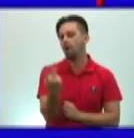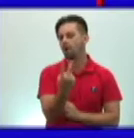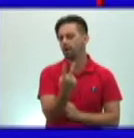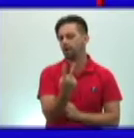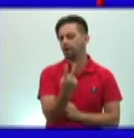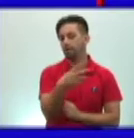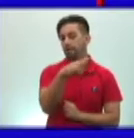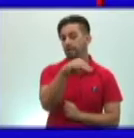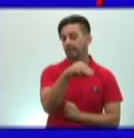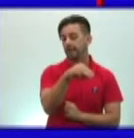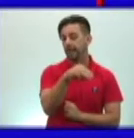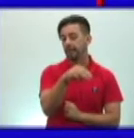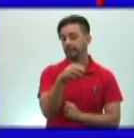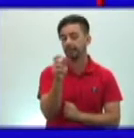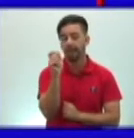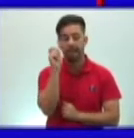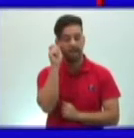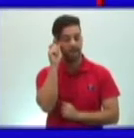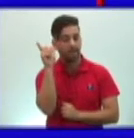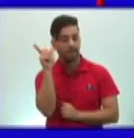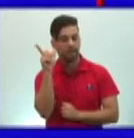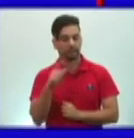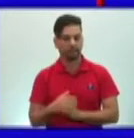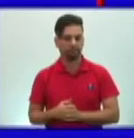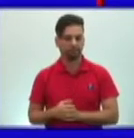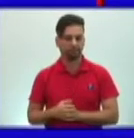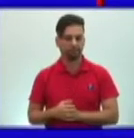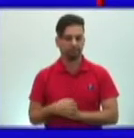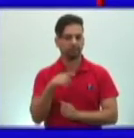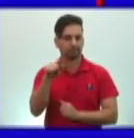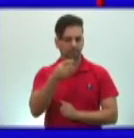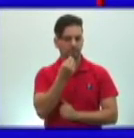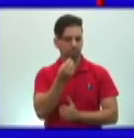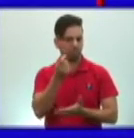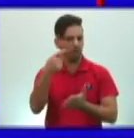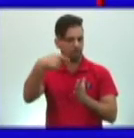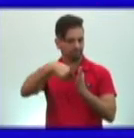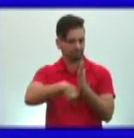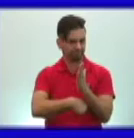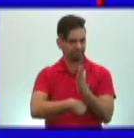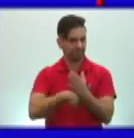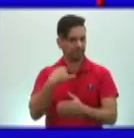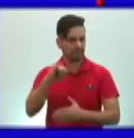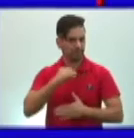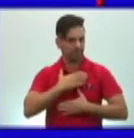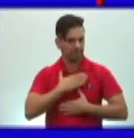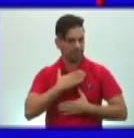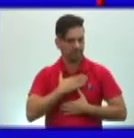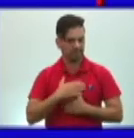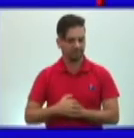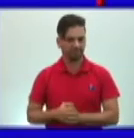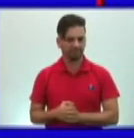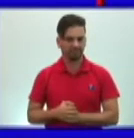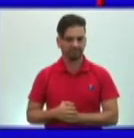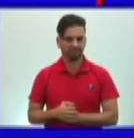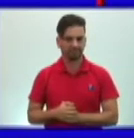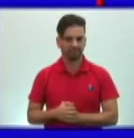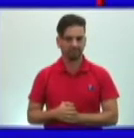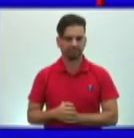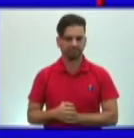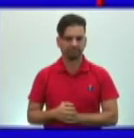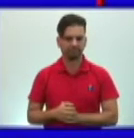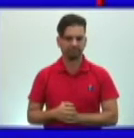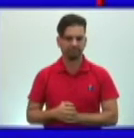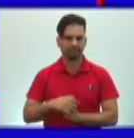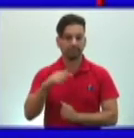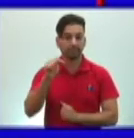los textos que ustedes tienen en su libro y que sencillamente pueden consultar de manera independiente. Nos vamos a referir a los textos